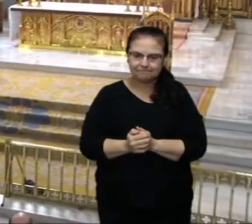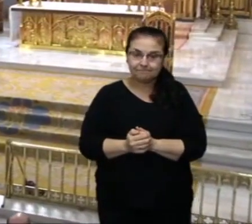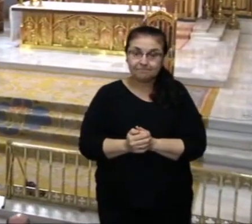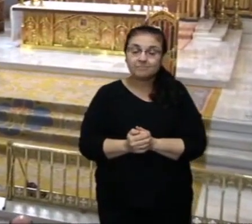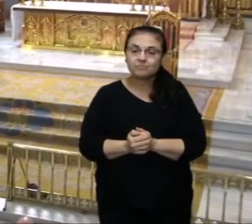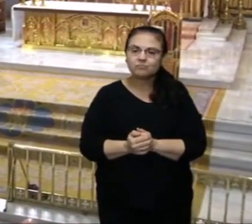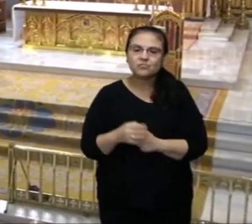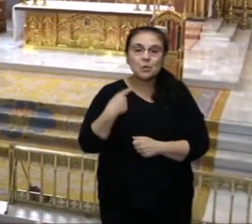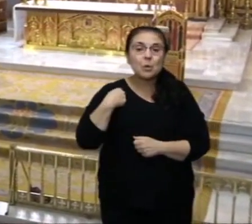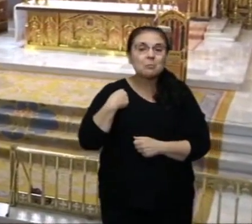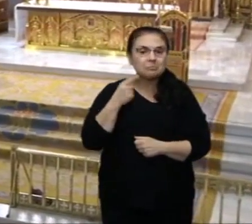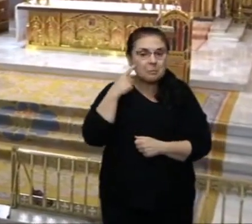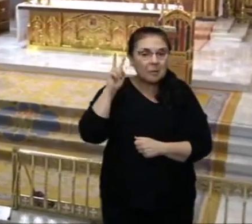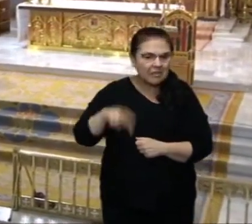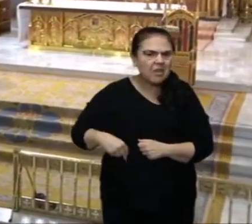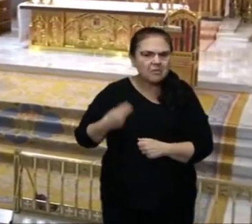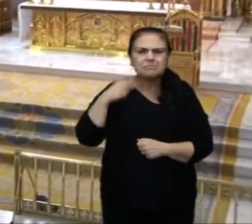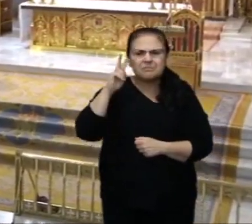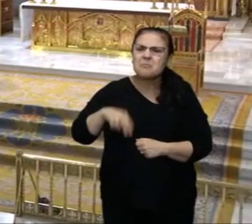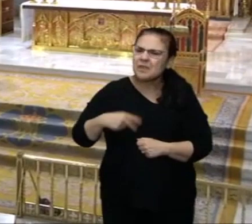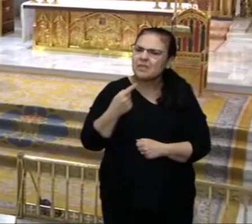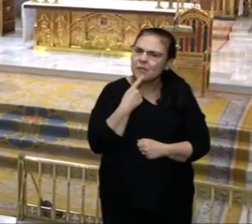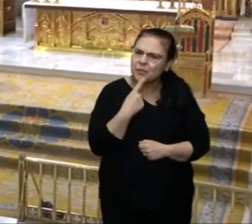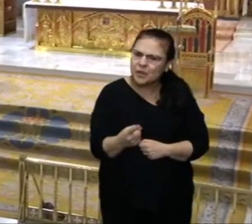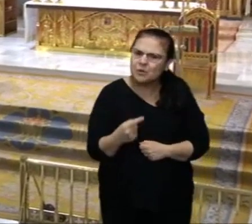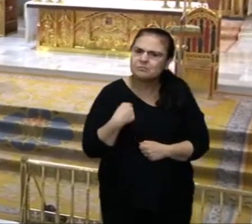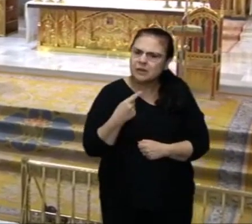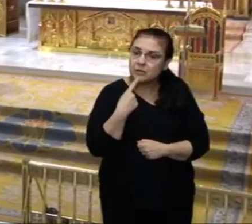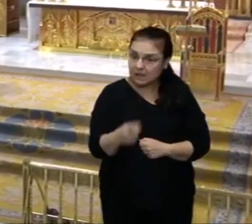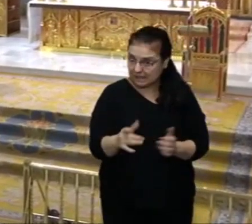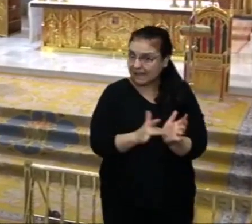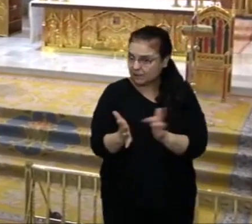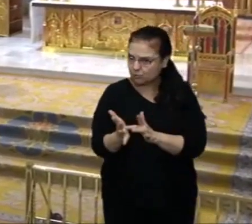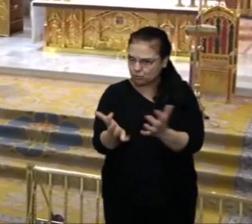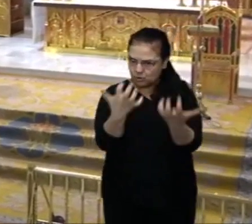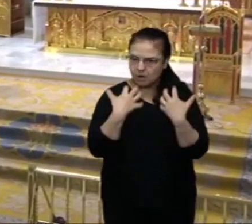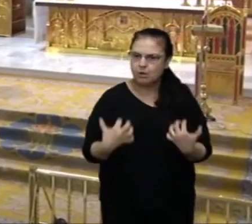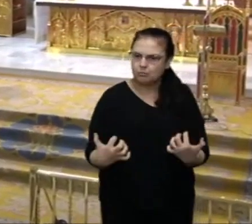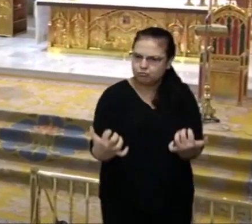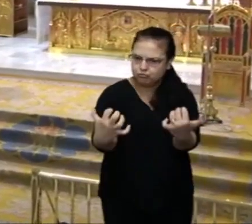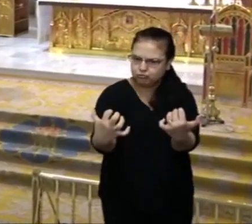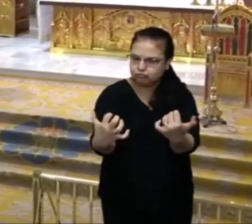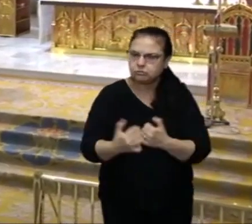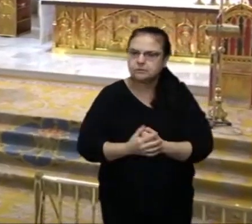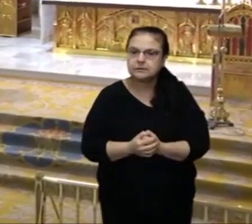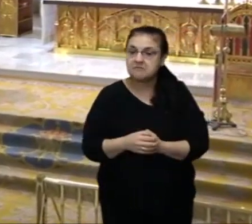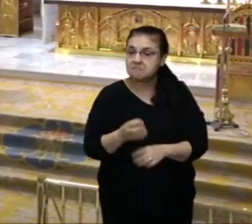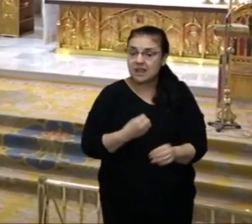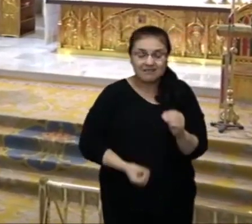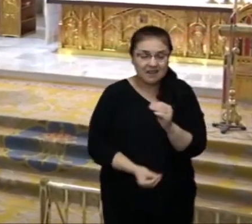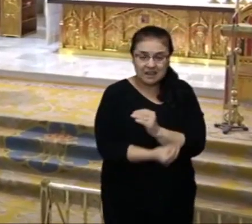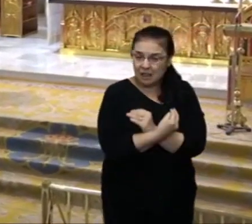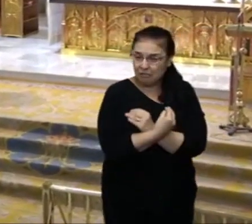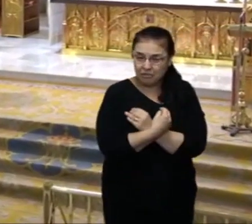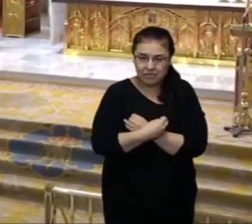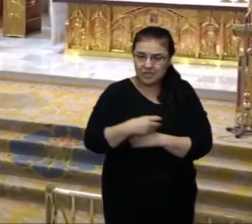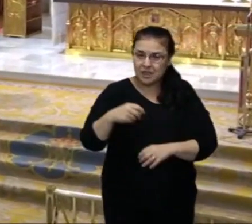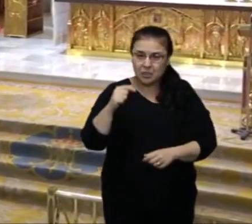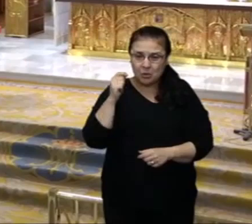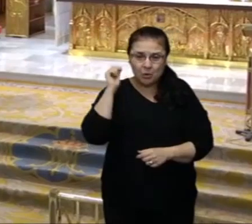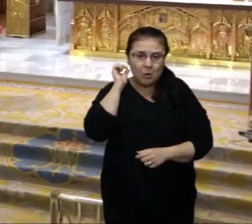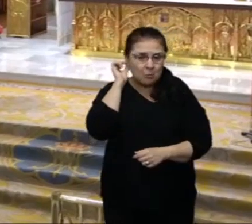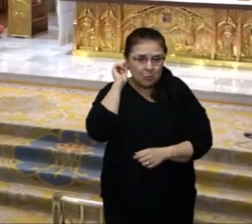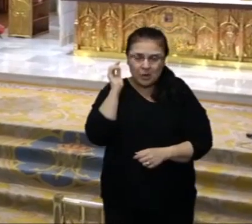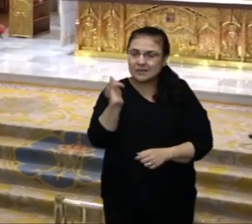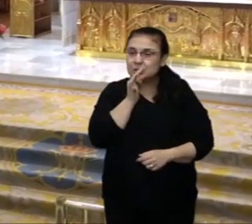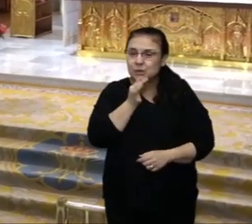En verdad os digo, dijo Jesús al gentío, que no ha nacido de mujer uno más grande que